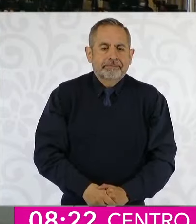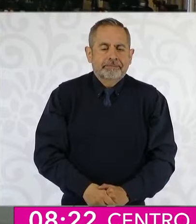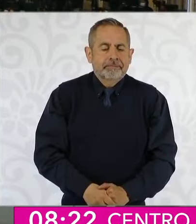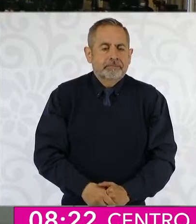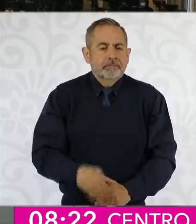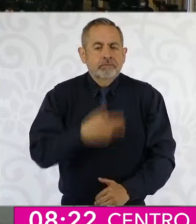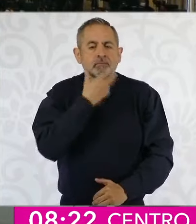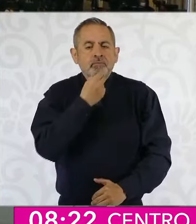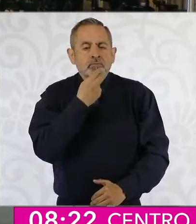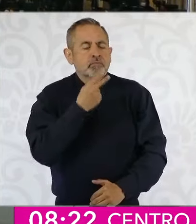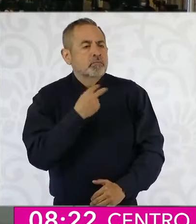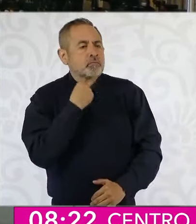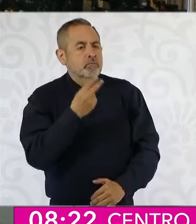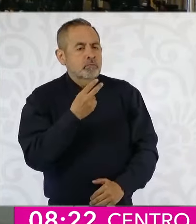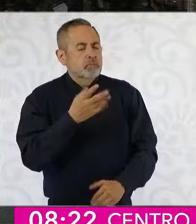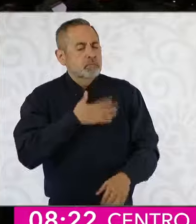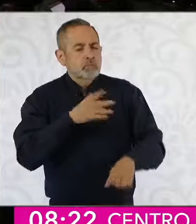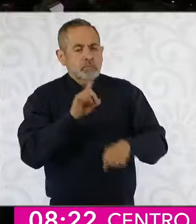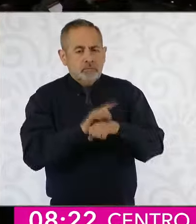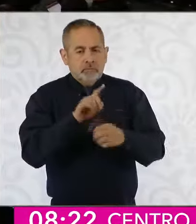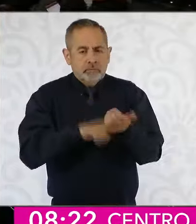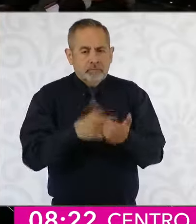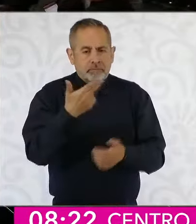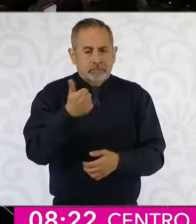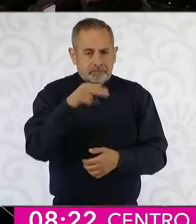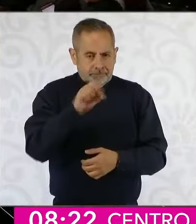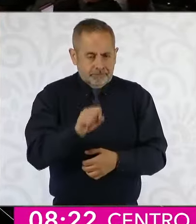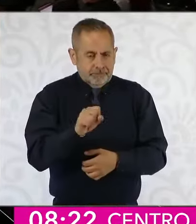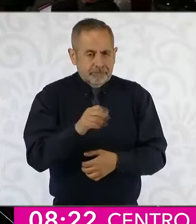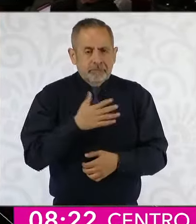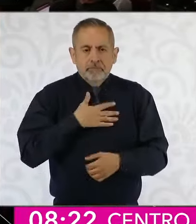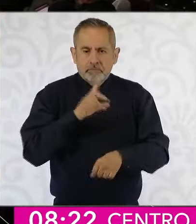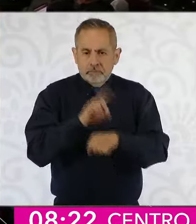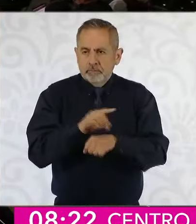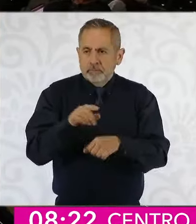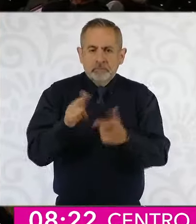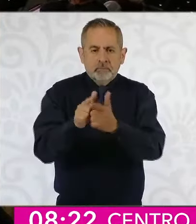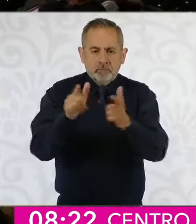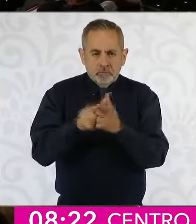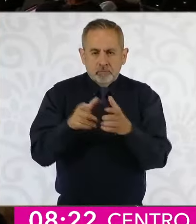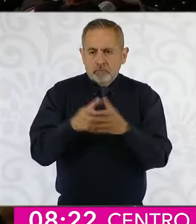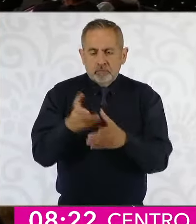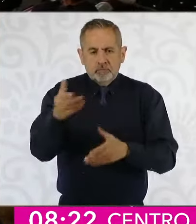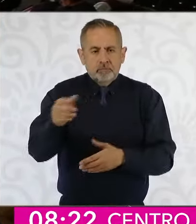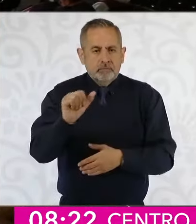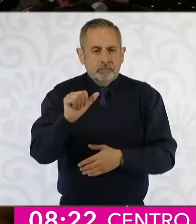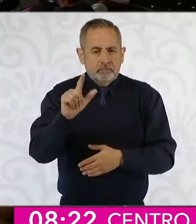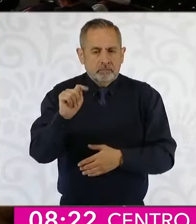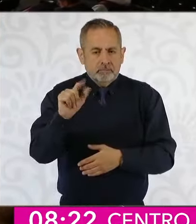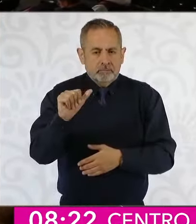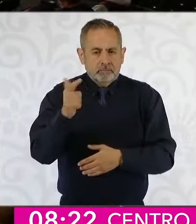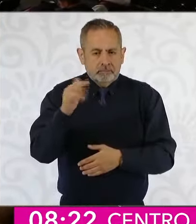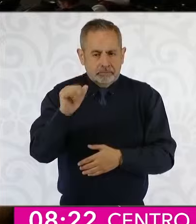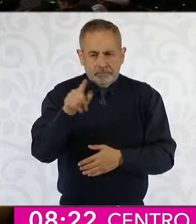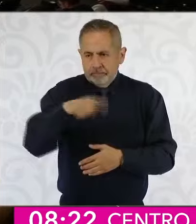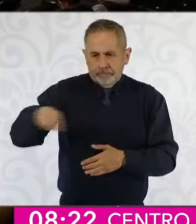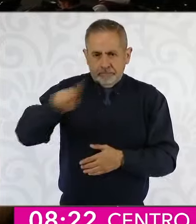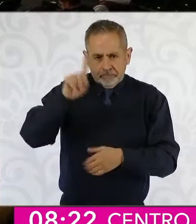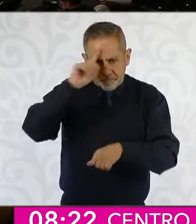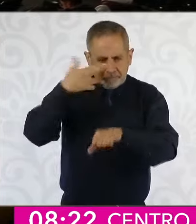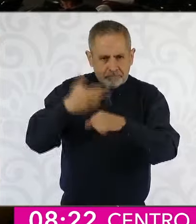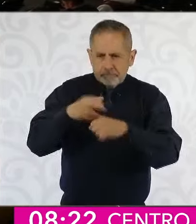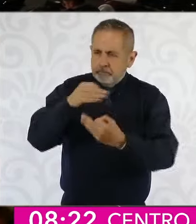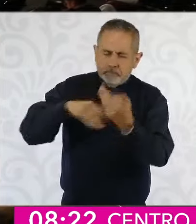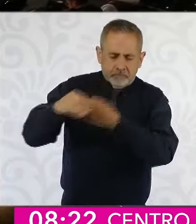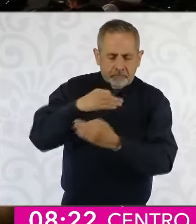Buenos días, presidenta. Hans Salazar, de Noticiero en Redes. También buenos días al Secretario de Economía, a Altagracia Gómez, coordinadora del Consejo, empresarias